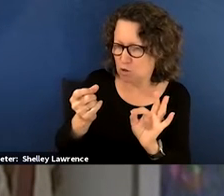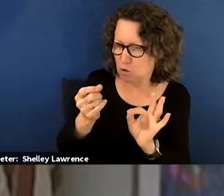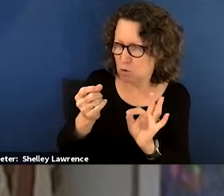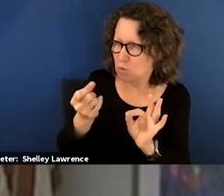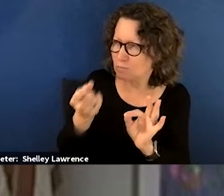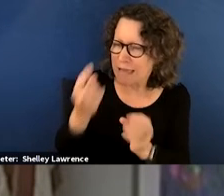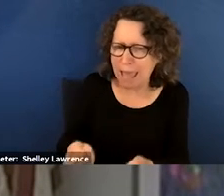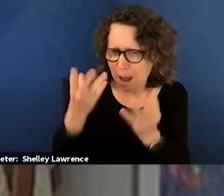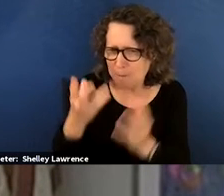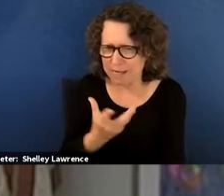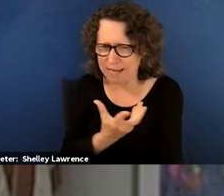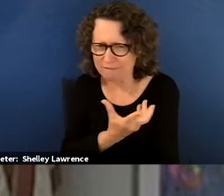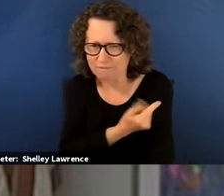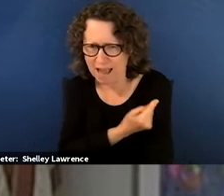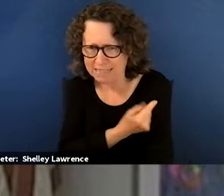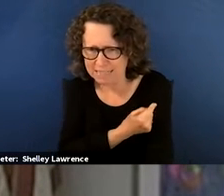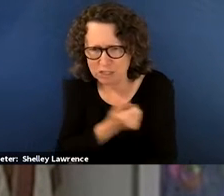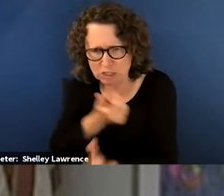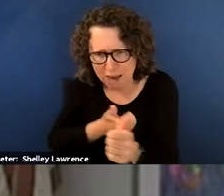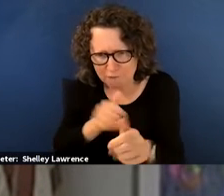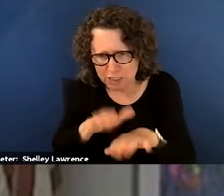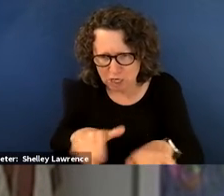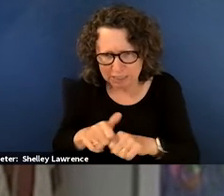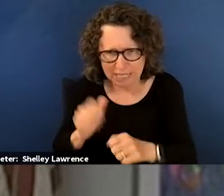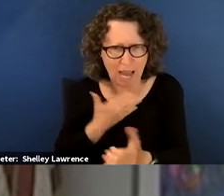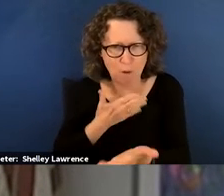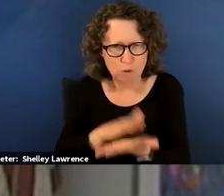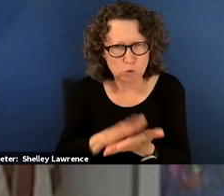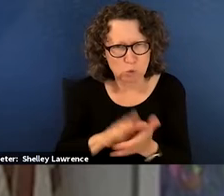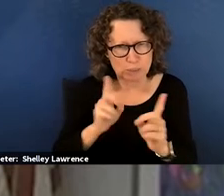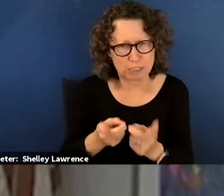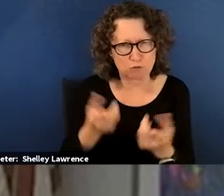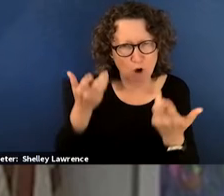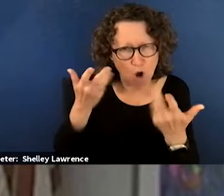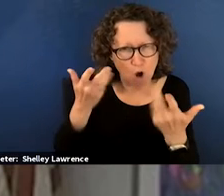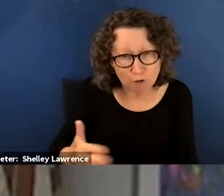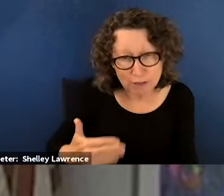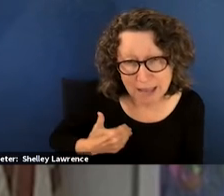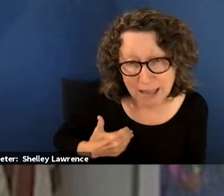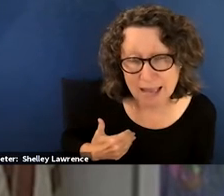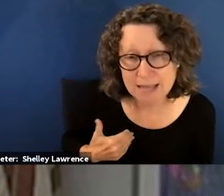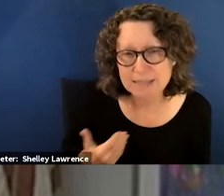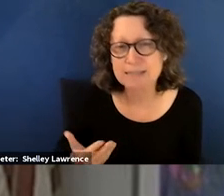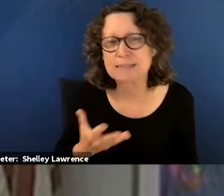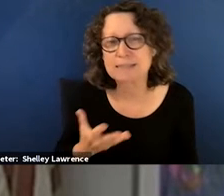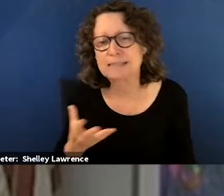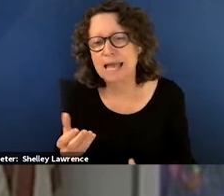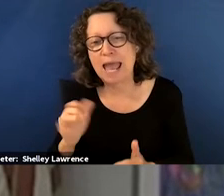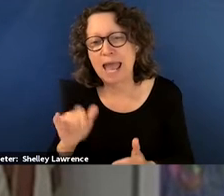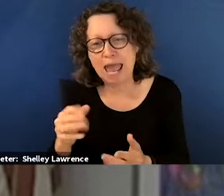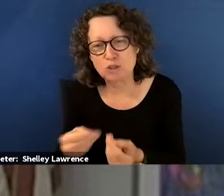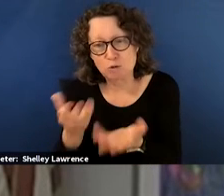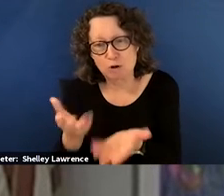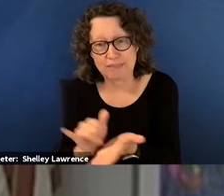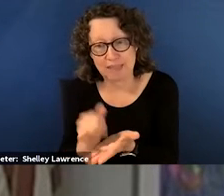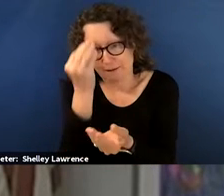que comparta esa información. Creo que es importante saber cuántas vacunas tienen ya los estudiantes de nuestro